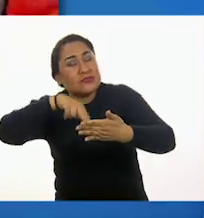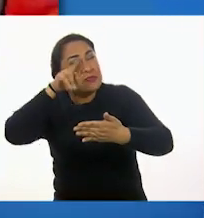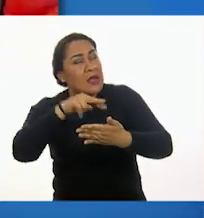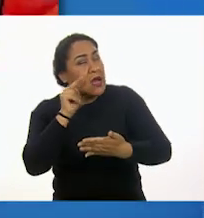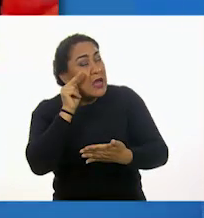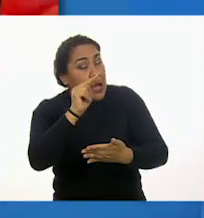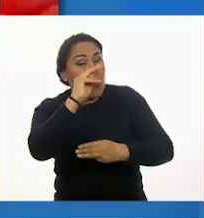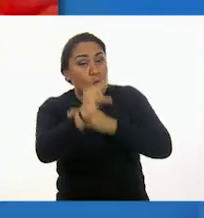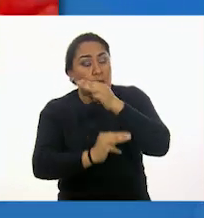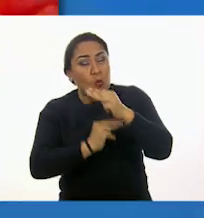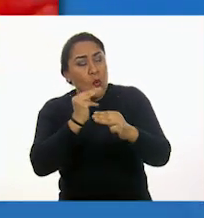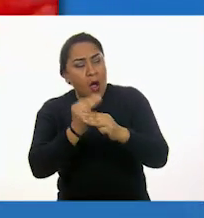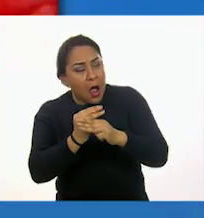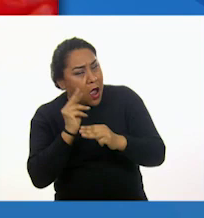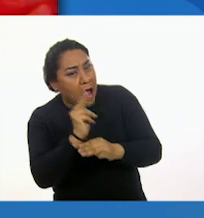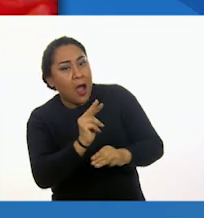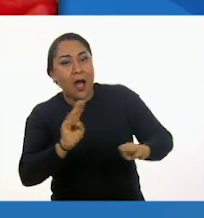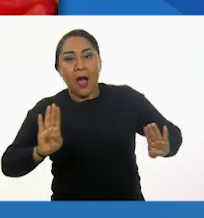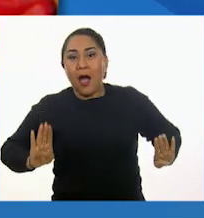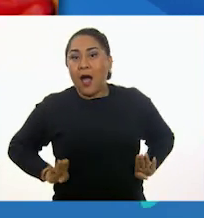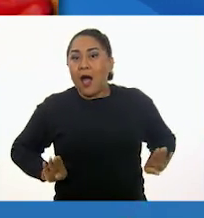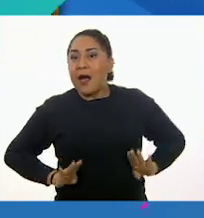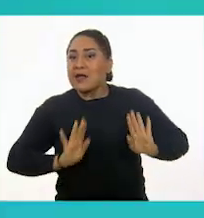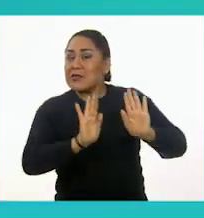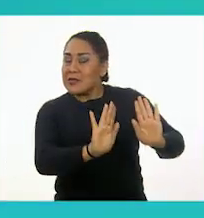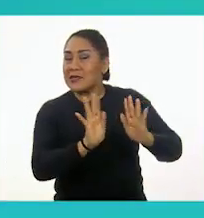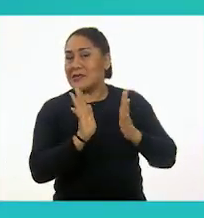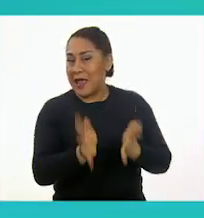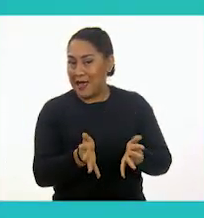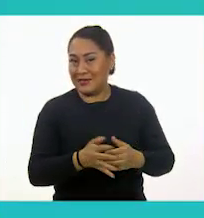nivel mundial nos dio una identidad.